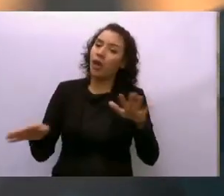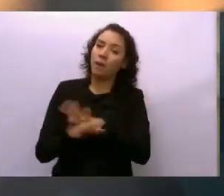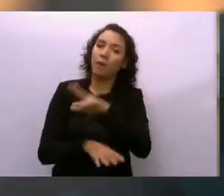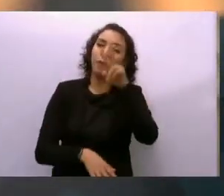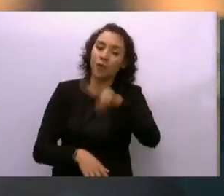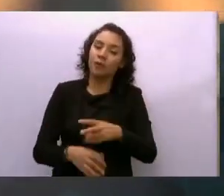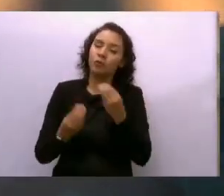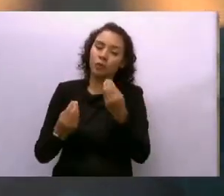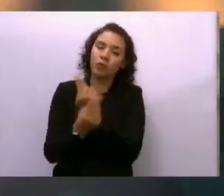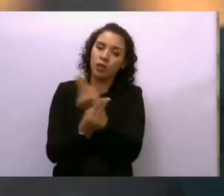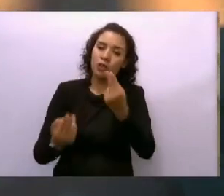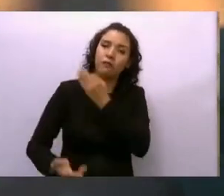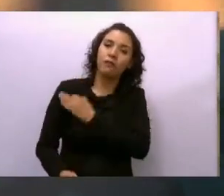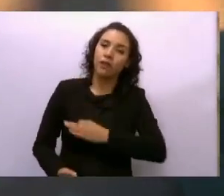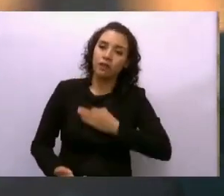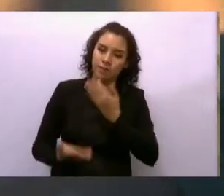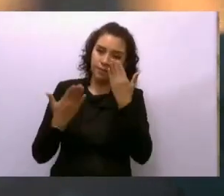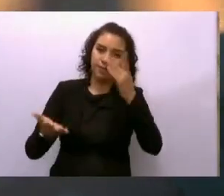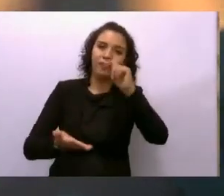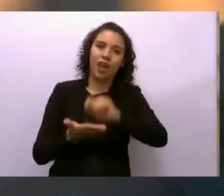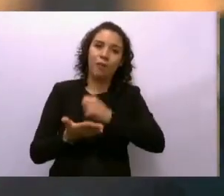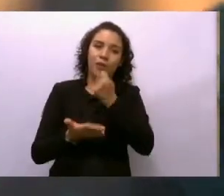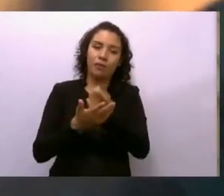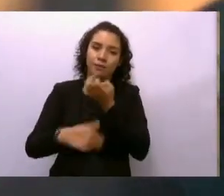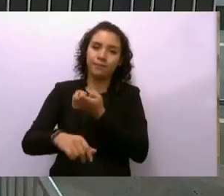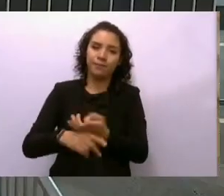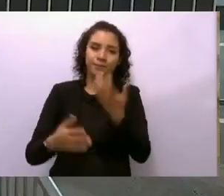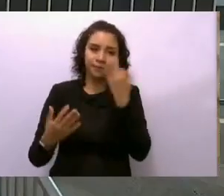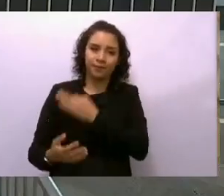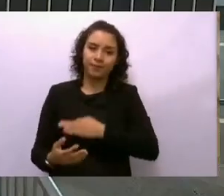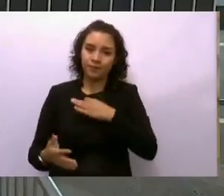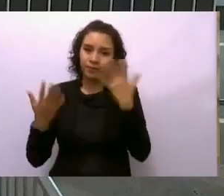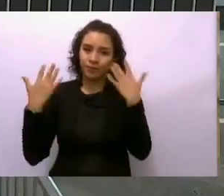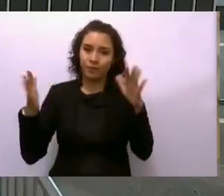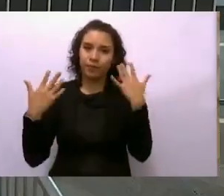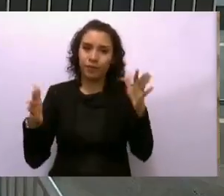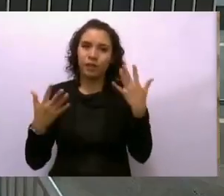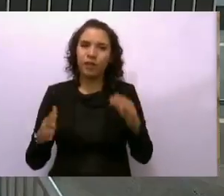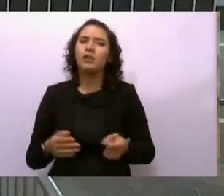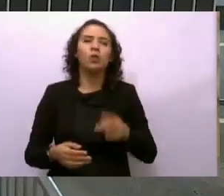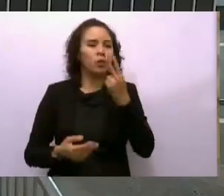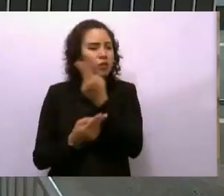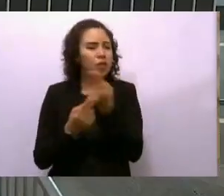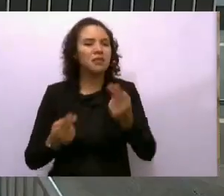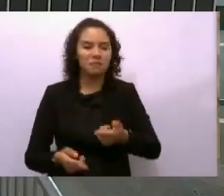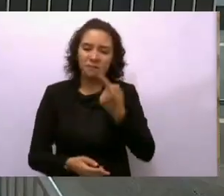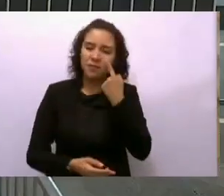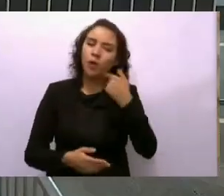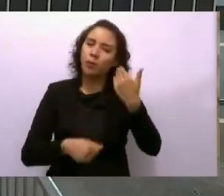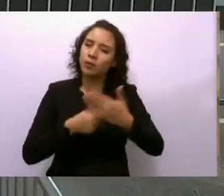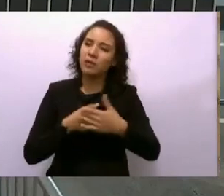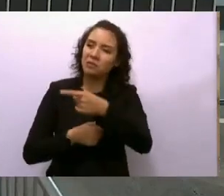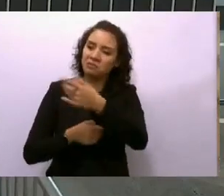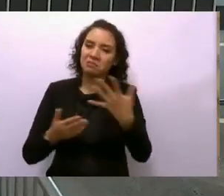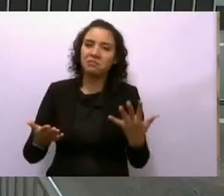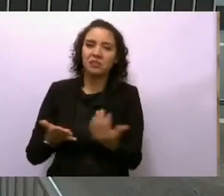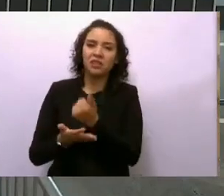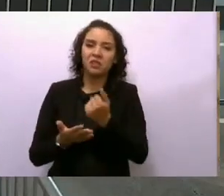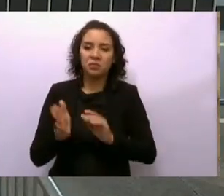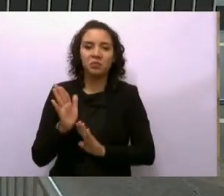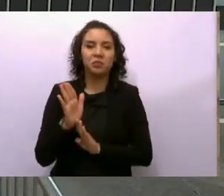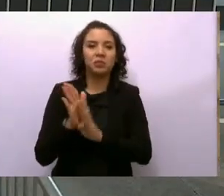eso, felicidades al pueblo de Tamaulipas. Y no va a ser en vano. Estoy seguro